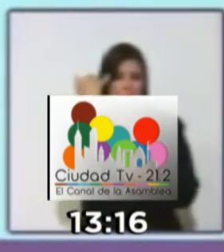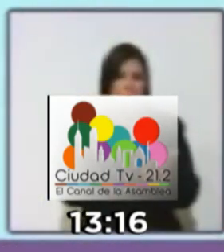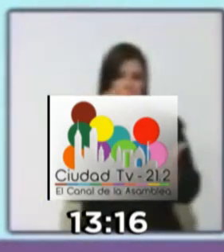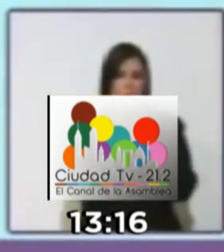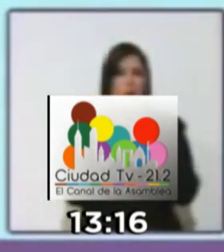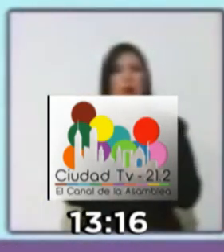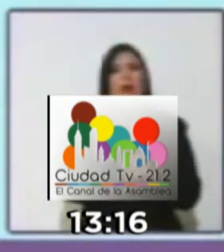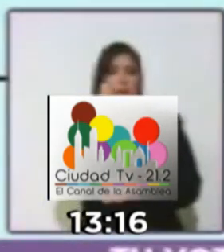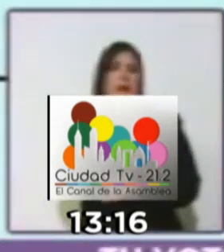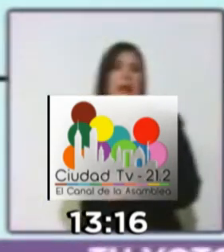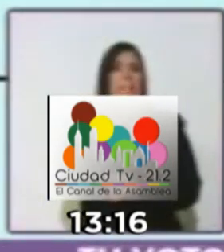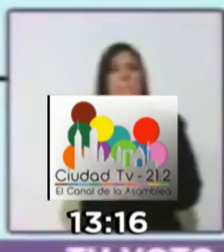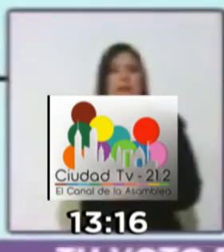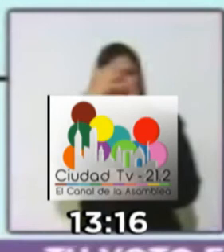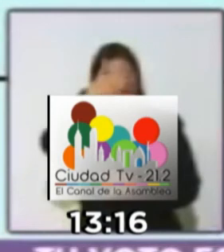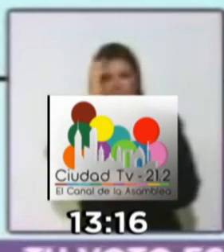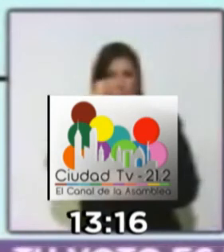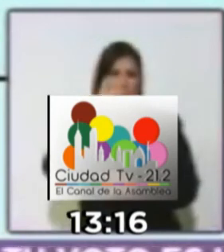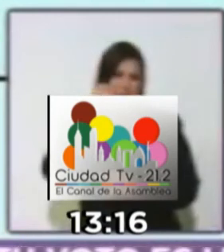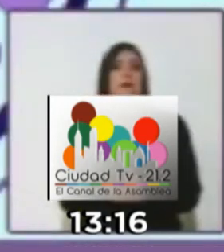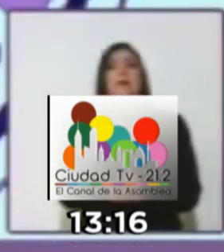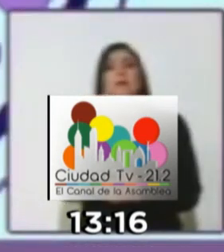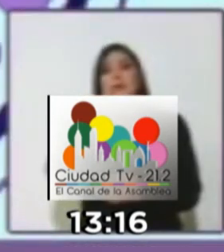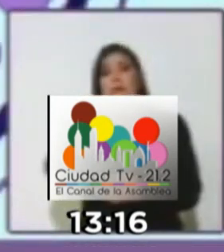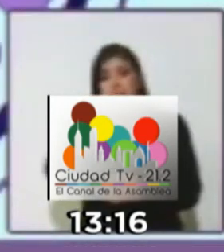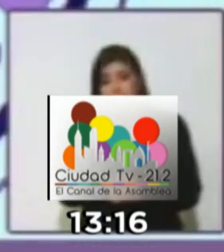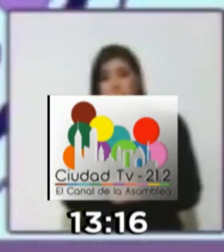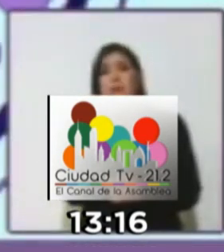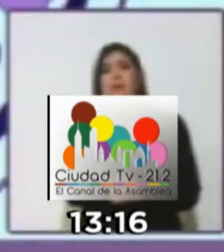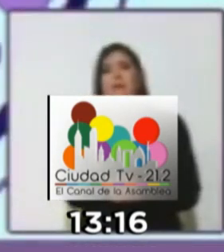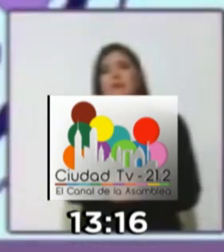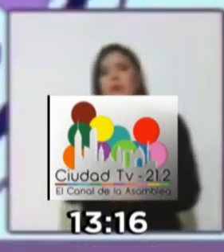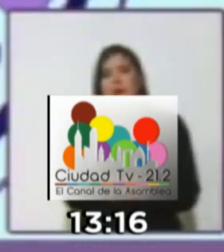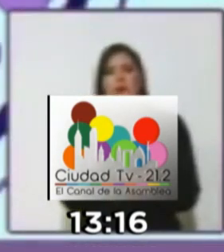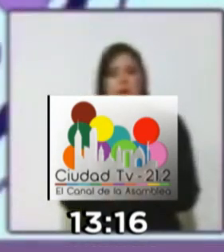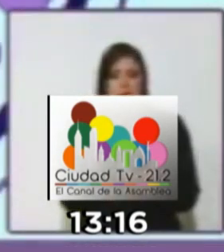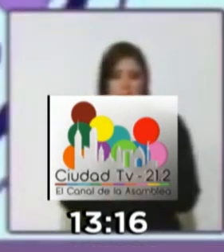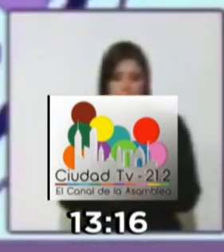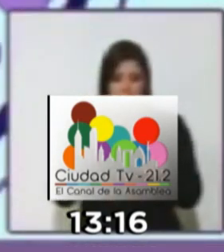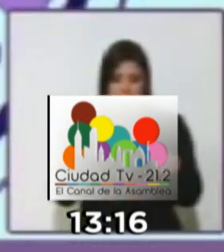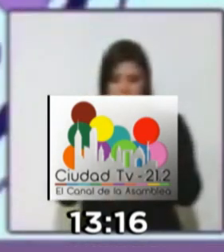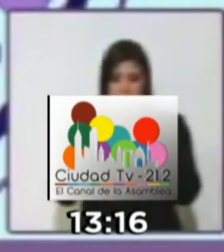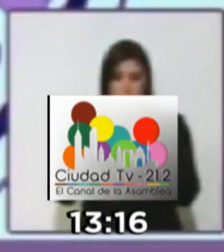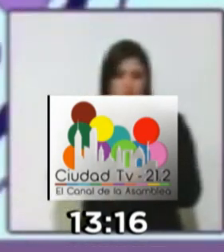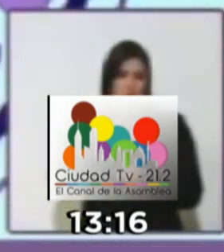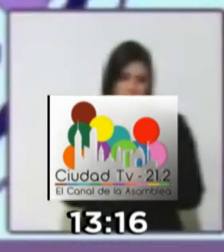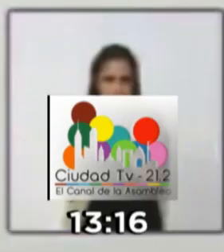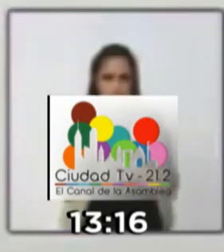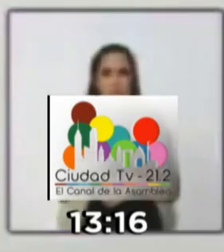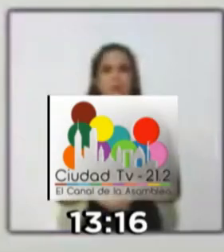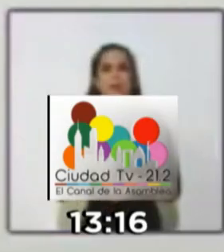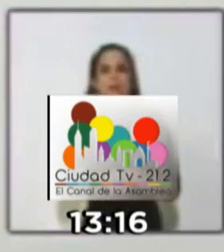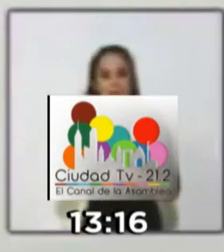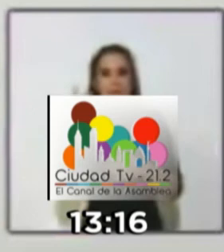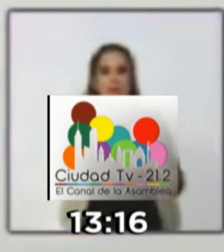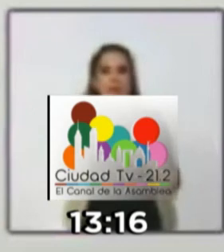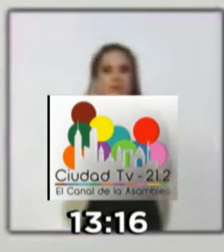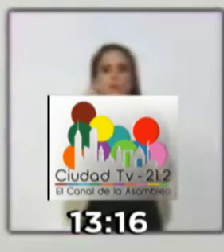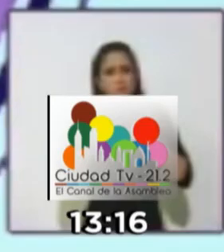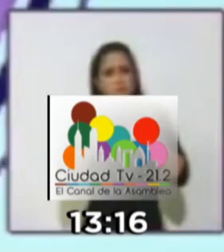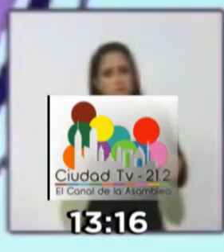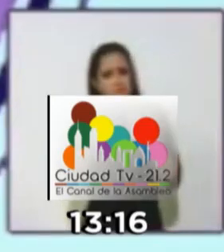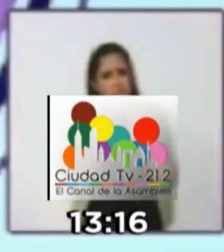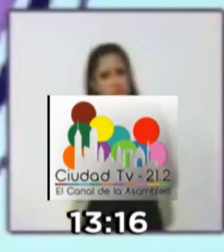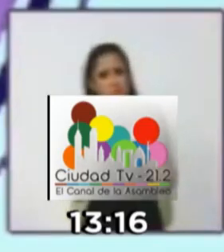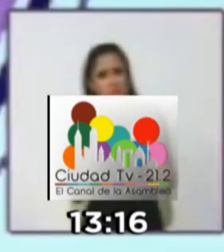duración de 2 horas con 18 minutos, y es importante señalar que aún restan dos encuentros de este tipo a realizarse los días 16 de mayo y 20